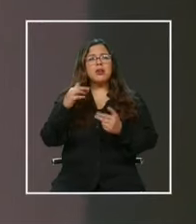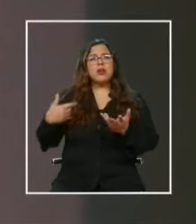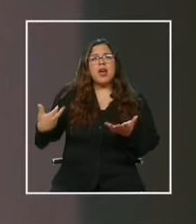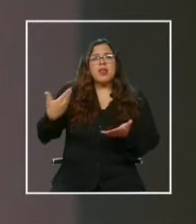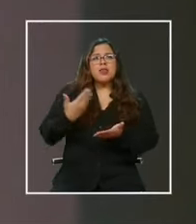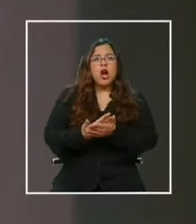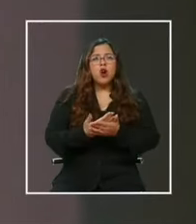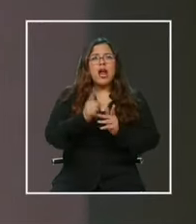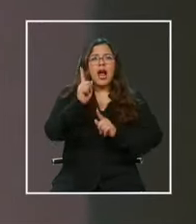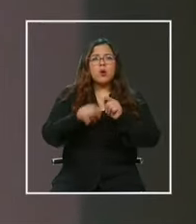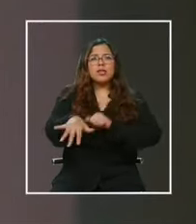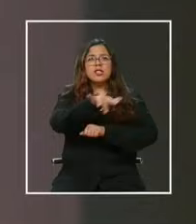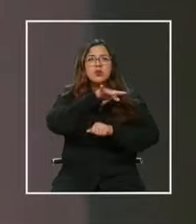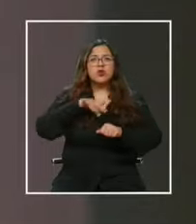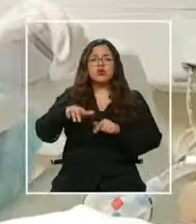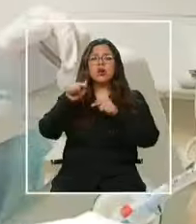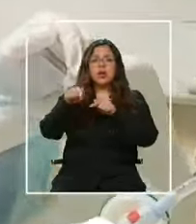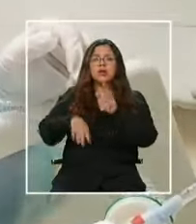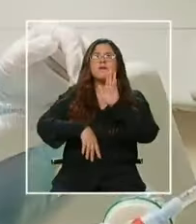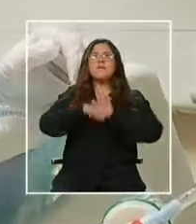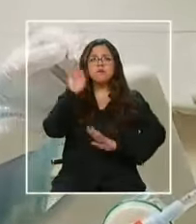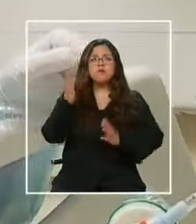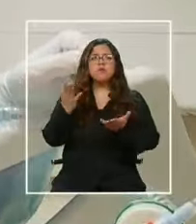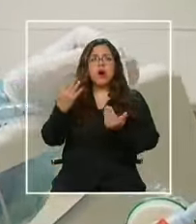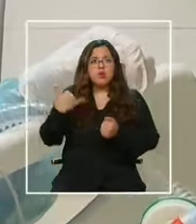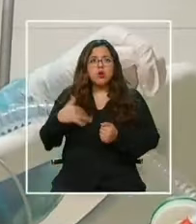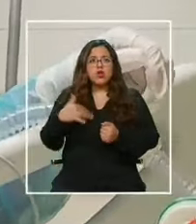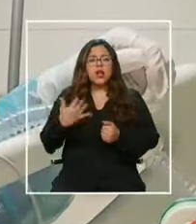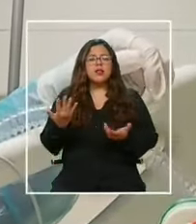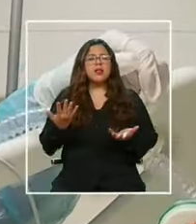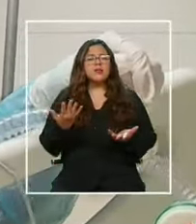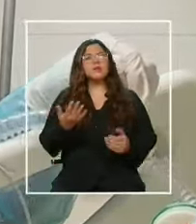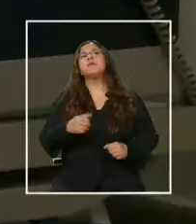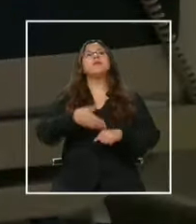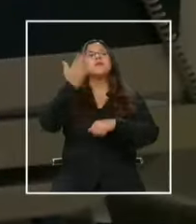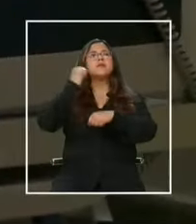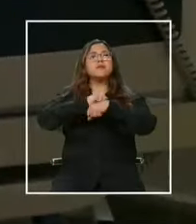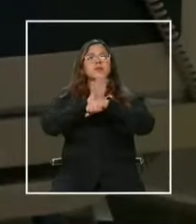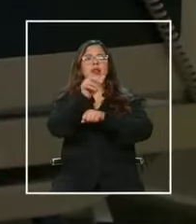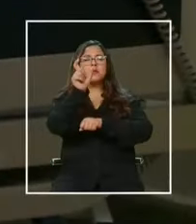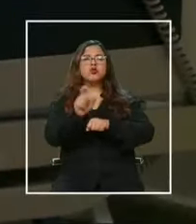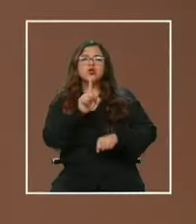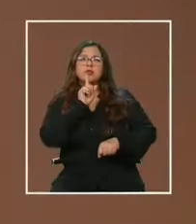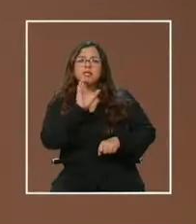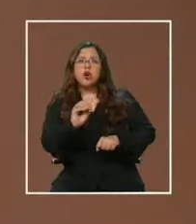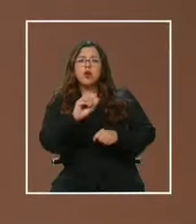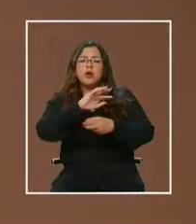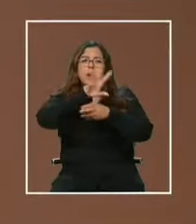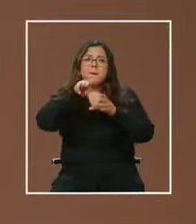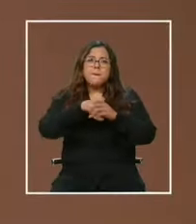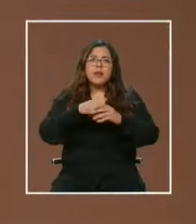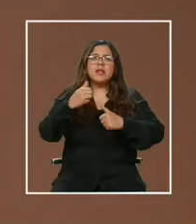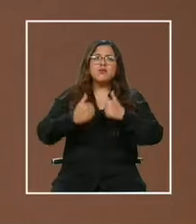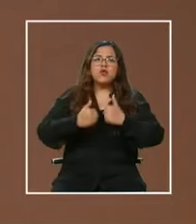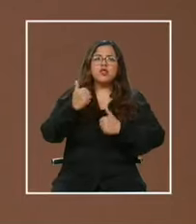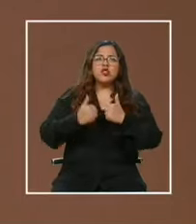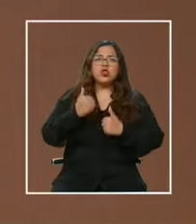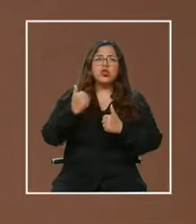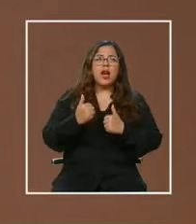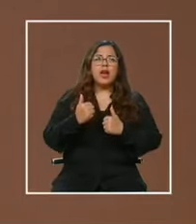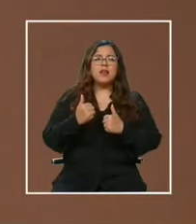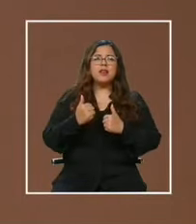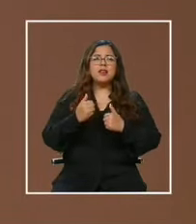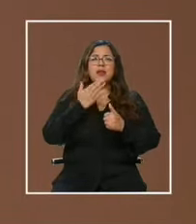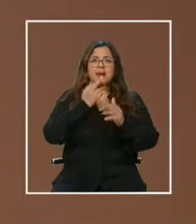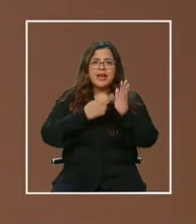años ciertos eventos los han vuelto más esenciales. Con COVID, el terapeuta ocupacional se integra al equipo, la unidad de agudos, como